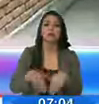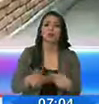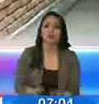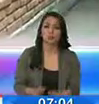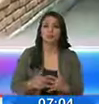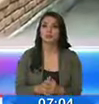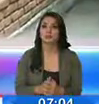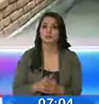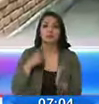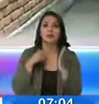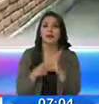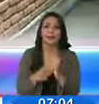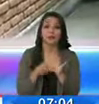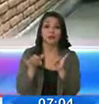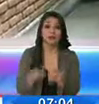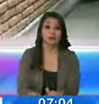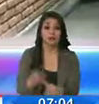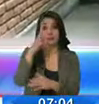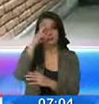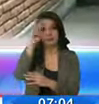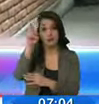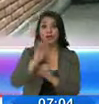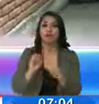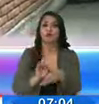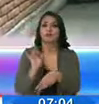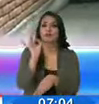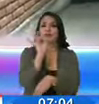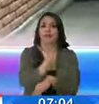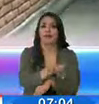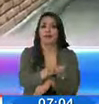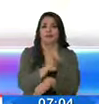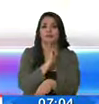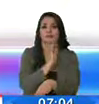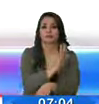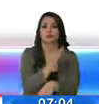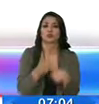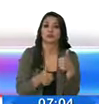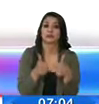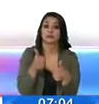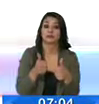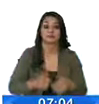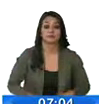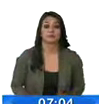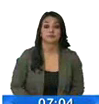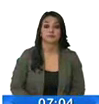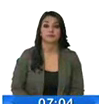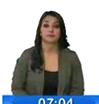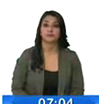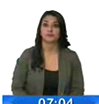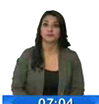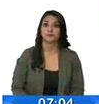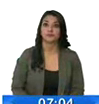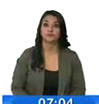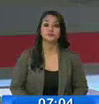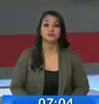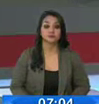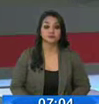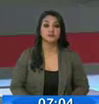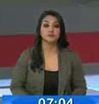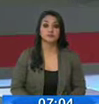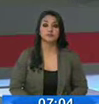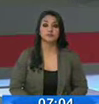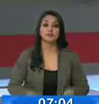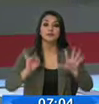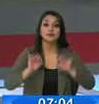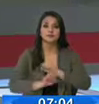decir, si se quedaban en México o les dejaban en territorio americano. En Quito informó Iván Casamen. 7:04